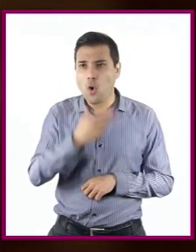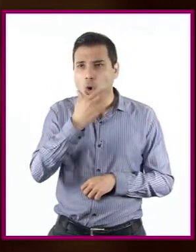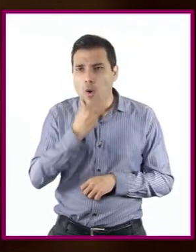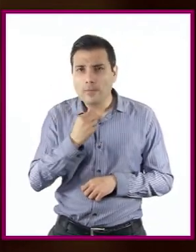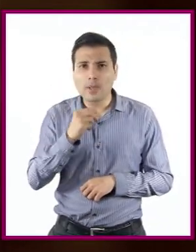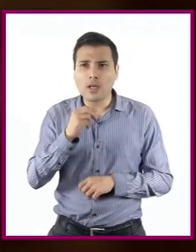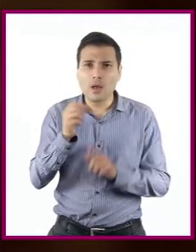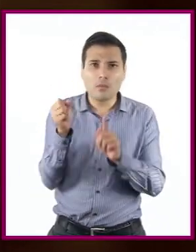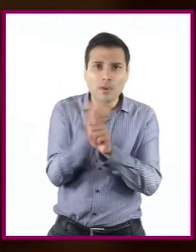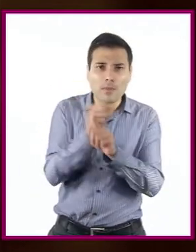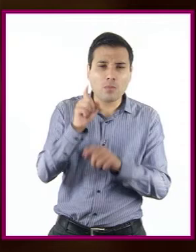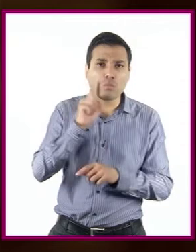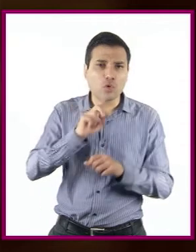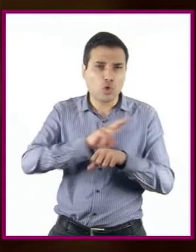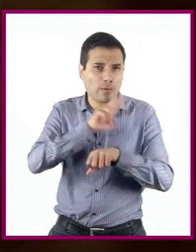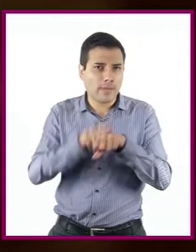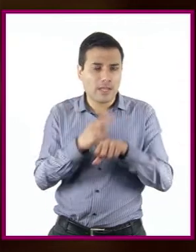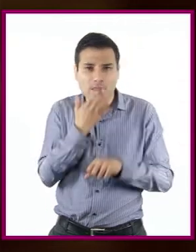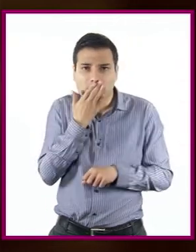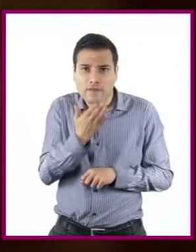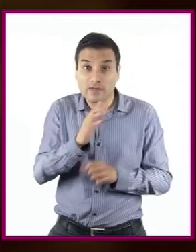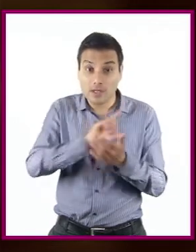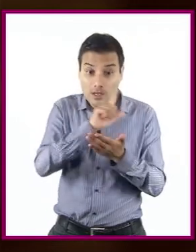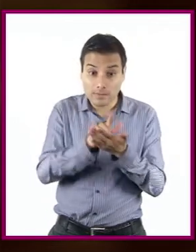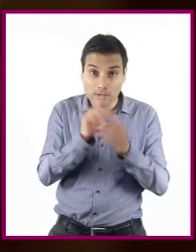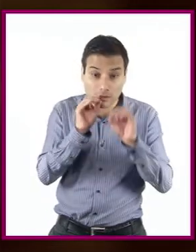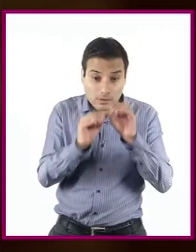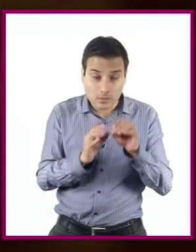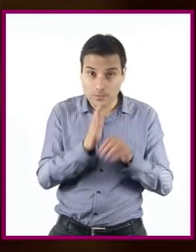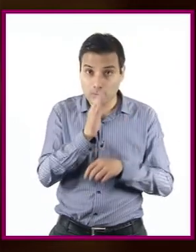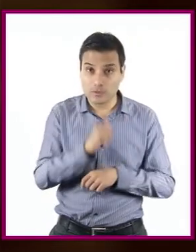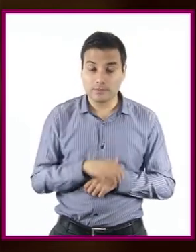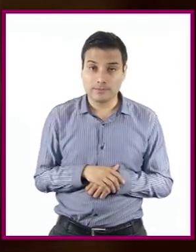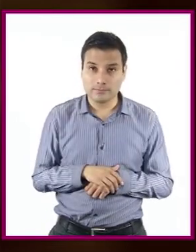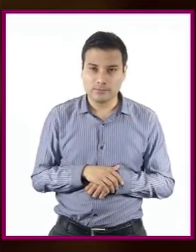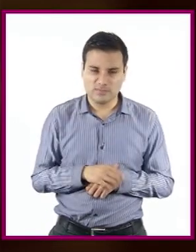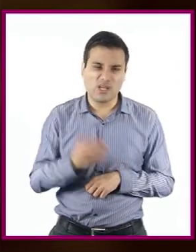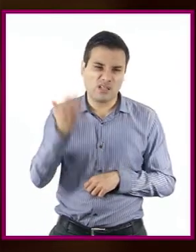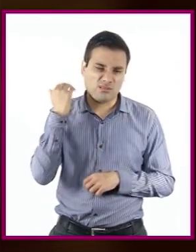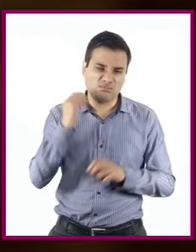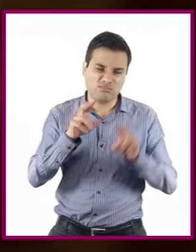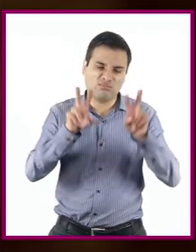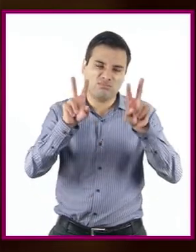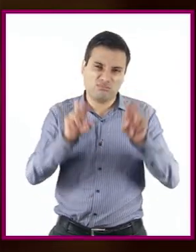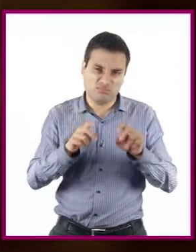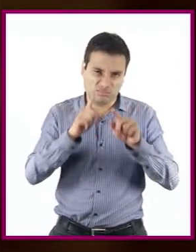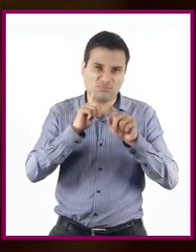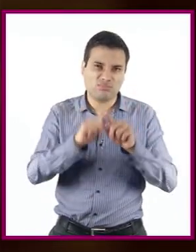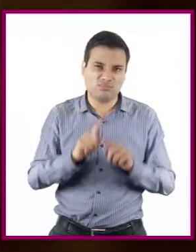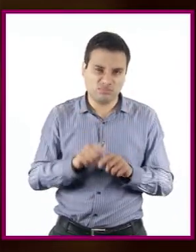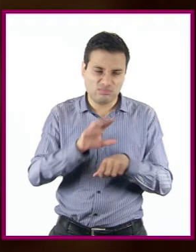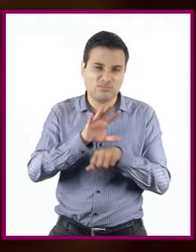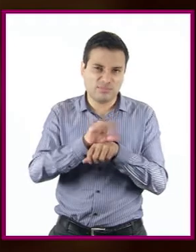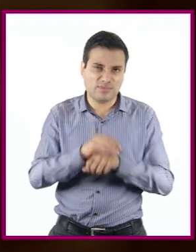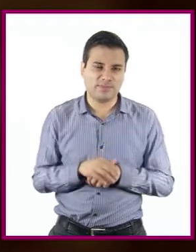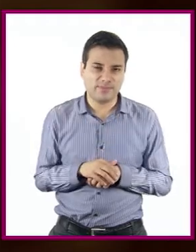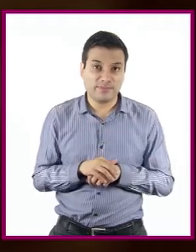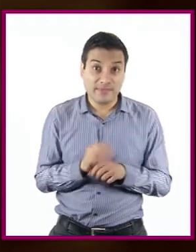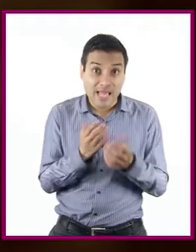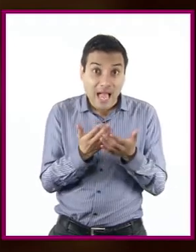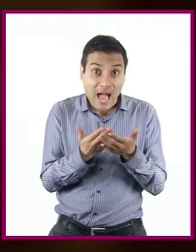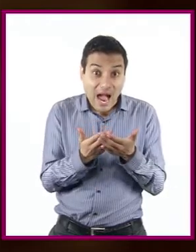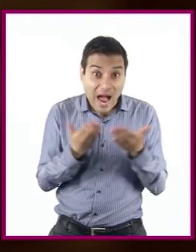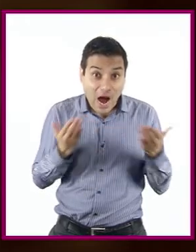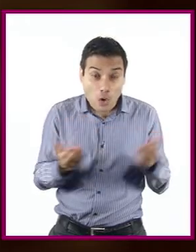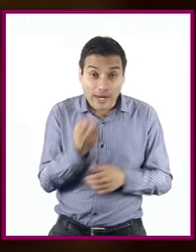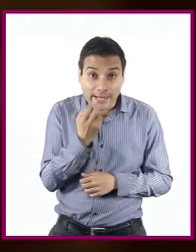normal y que las leyes no debían intervenir en ello, entre muchos otros ejemplos. Hoy, muchos de estos